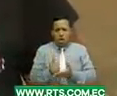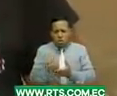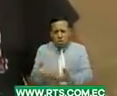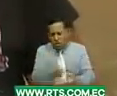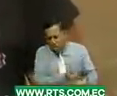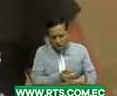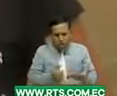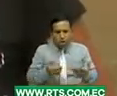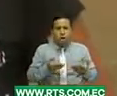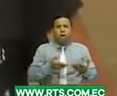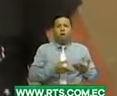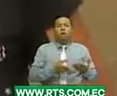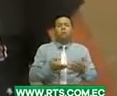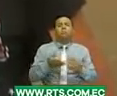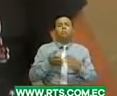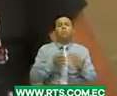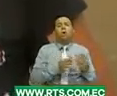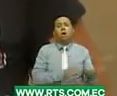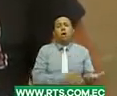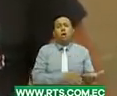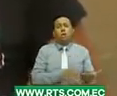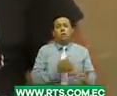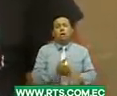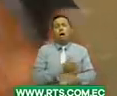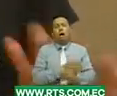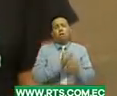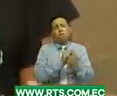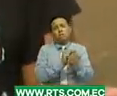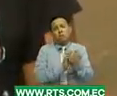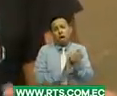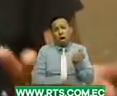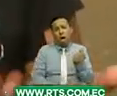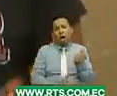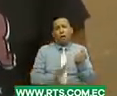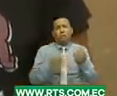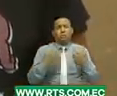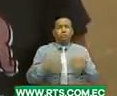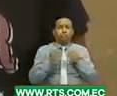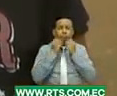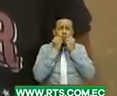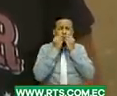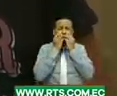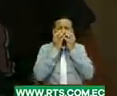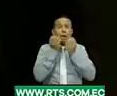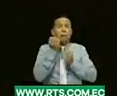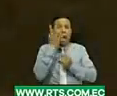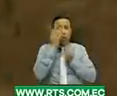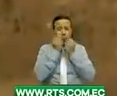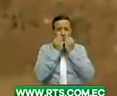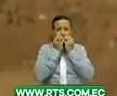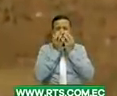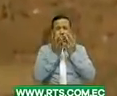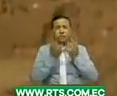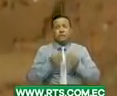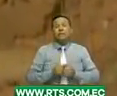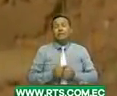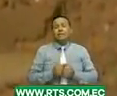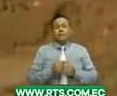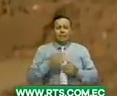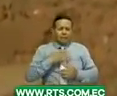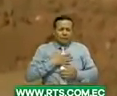muerto porque él botó espumita por la boca y sangre. Y ellos lo llevaron al hospital, ya no tenía sino vital. Todo aquí es un